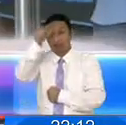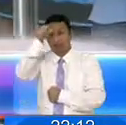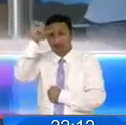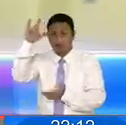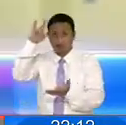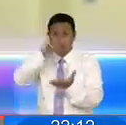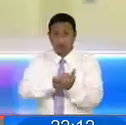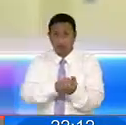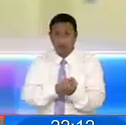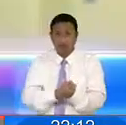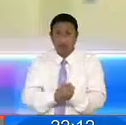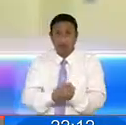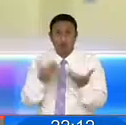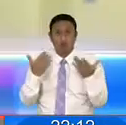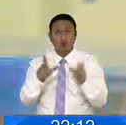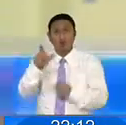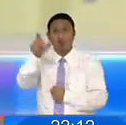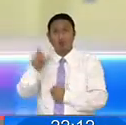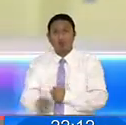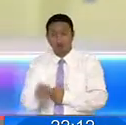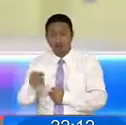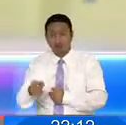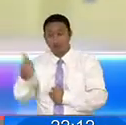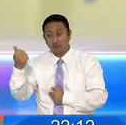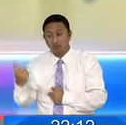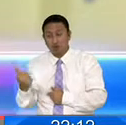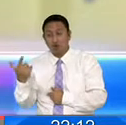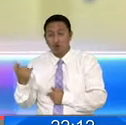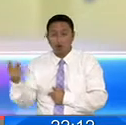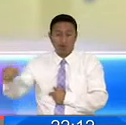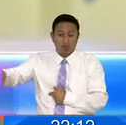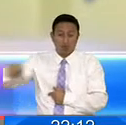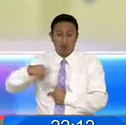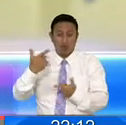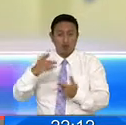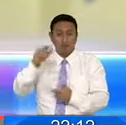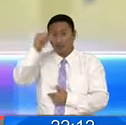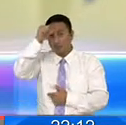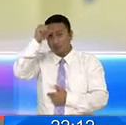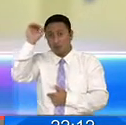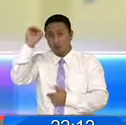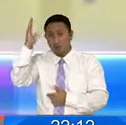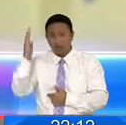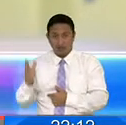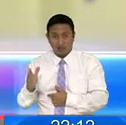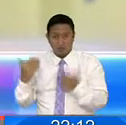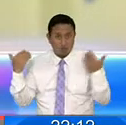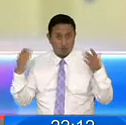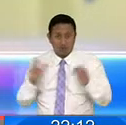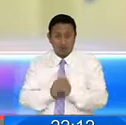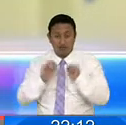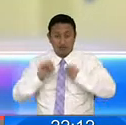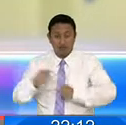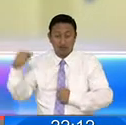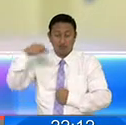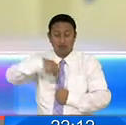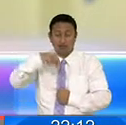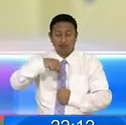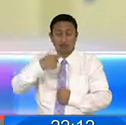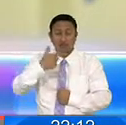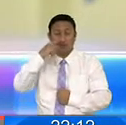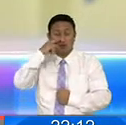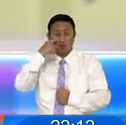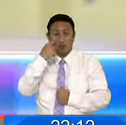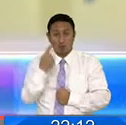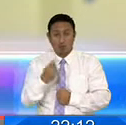India. Todo viajero cuyo punto de origen o de tránsito sea India o Brasil deberá presentar el resultado negativo